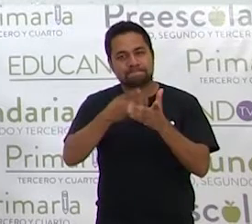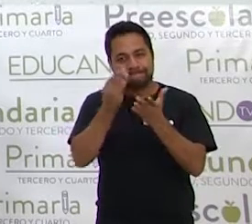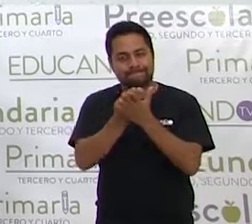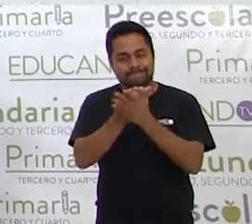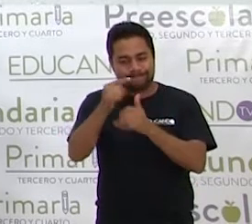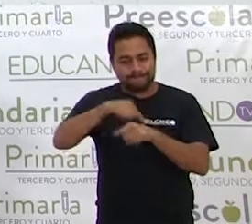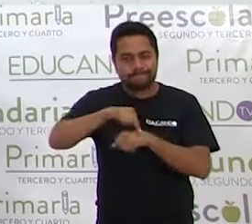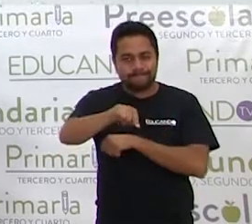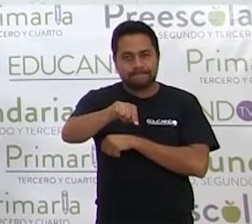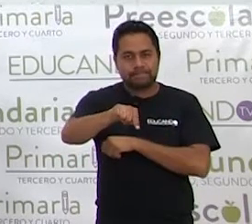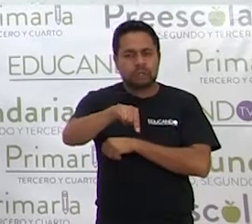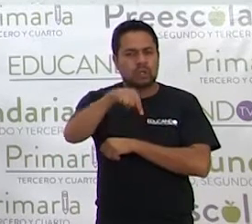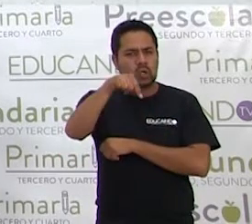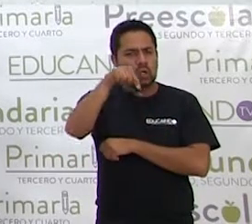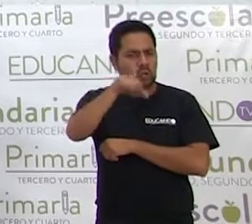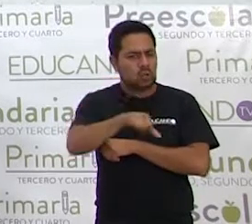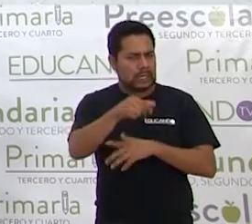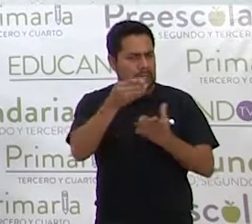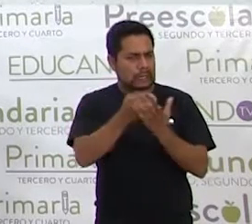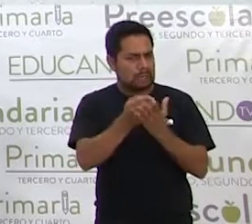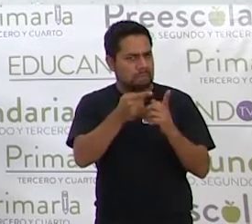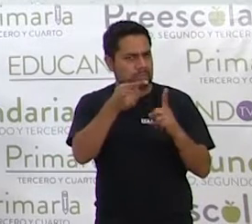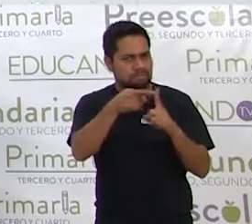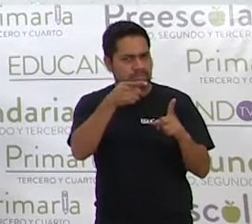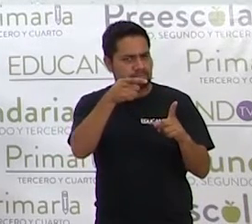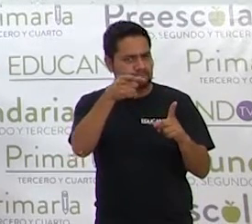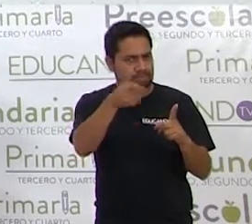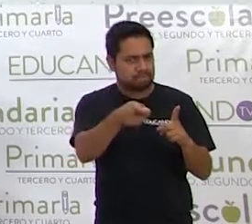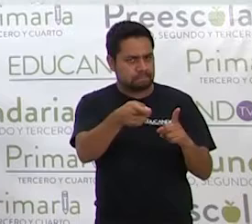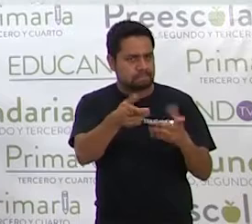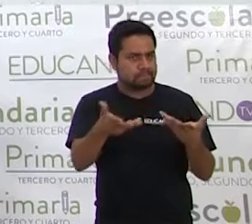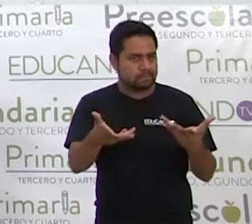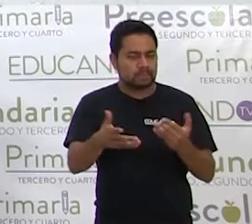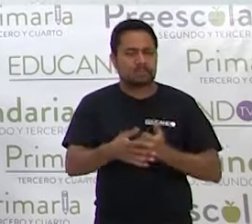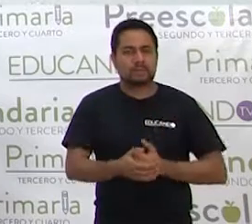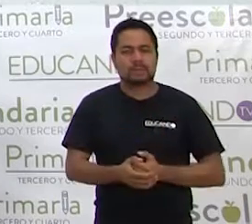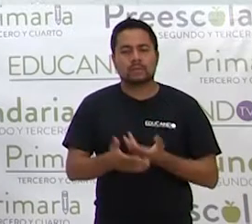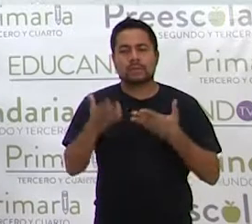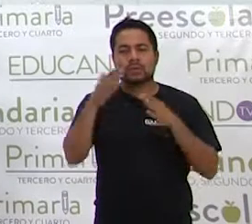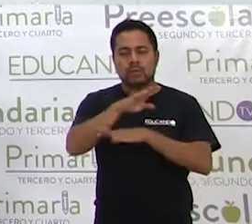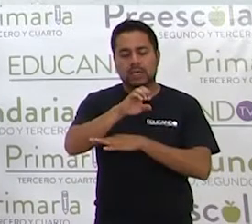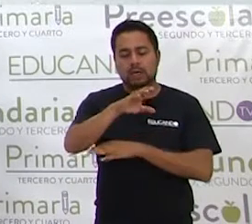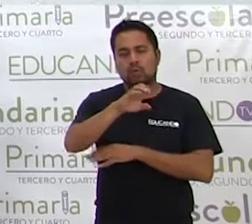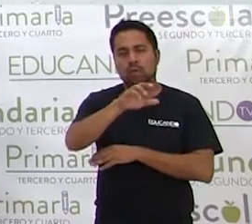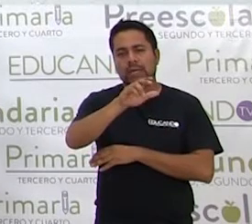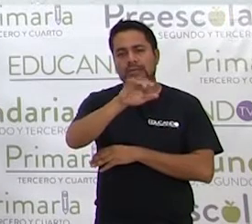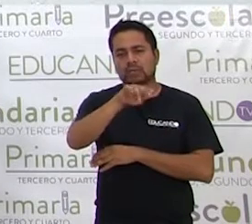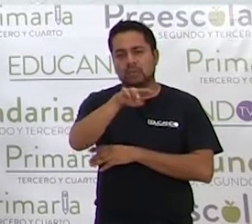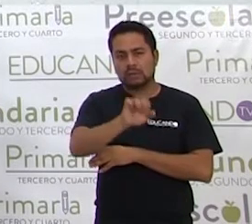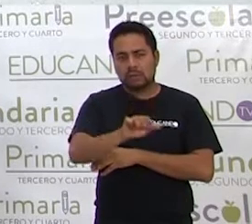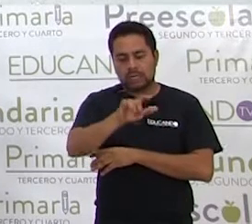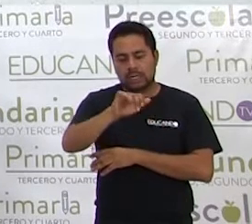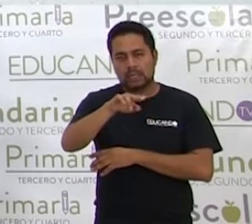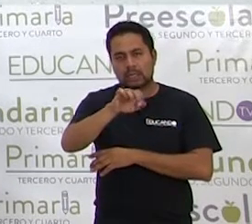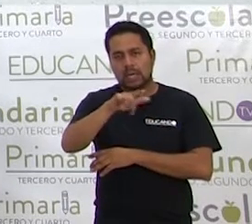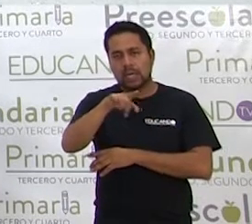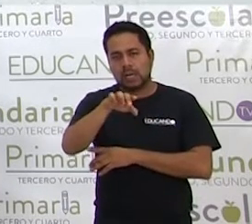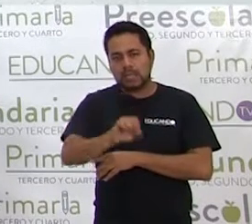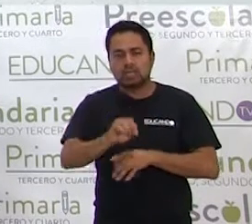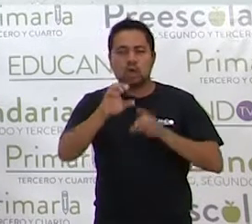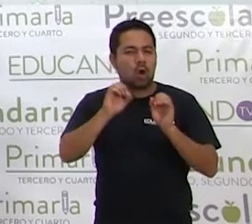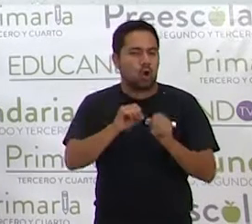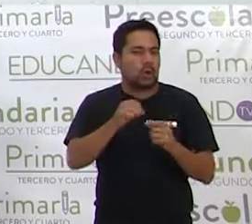la clase que vamos a abordar es la de ecuaciones lineales o de primer grado